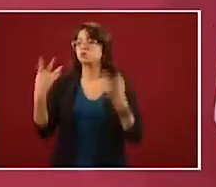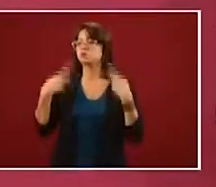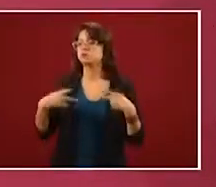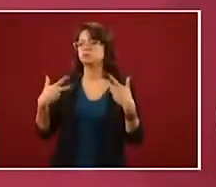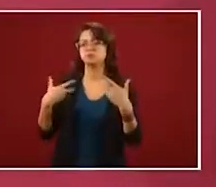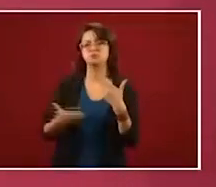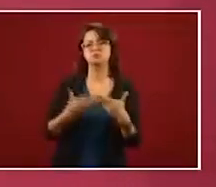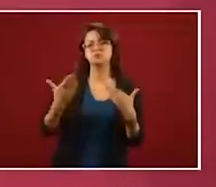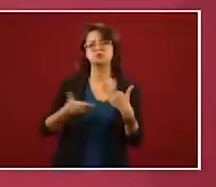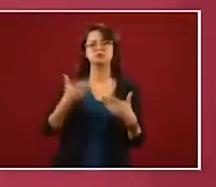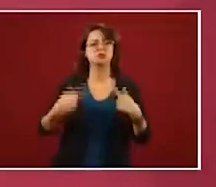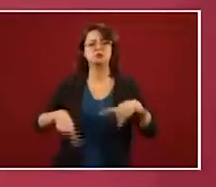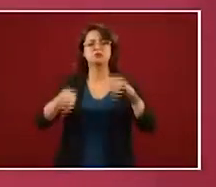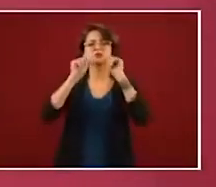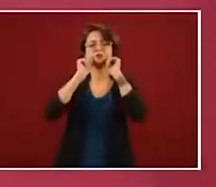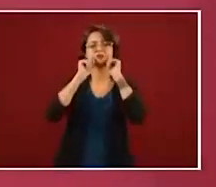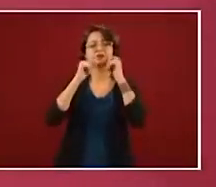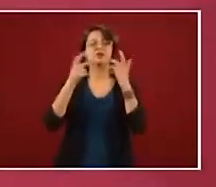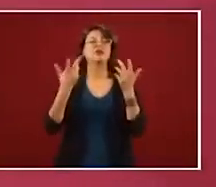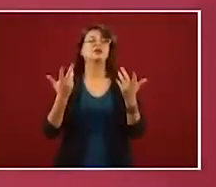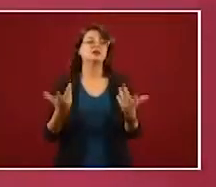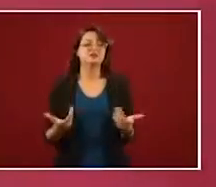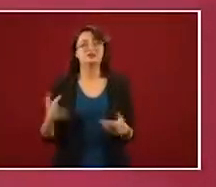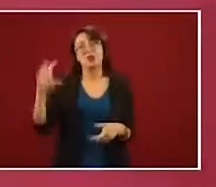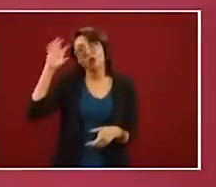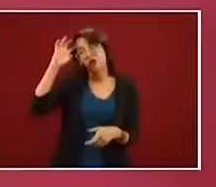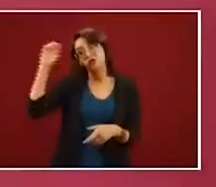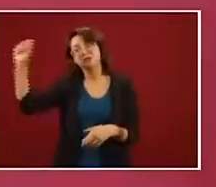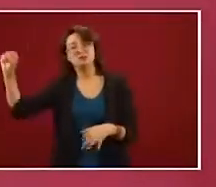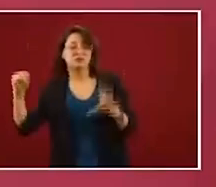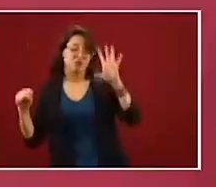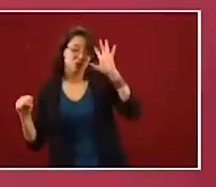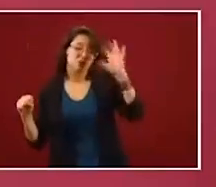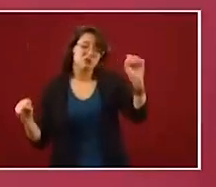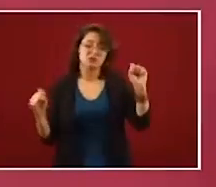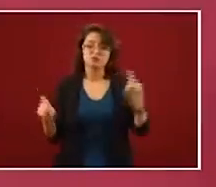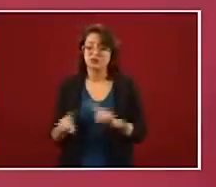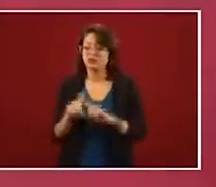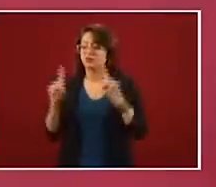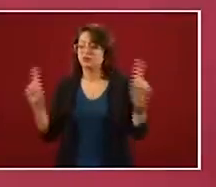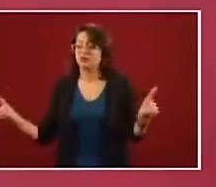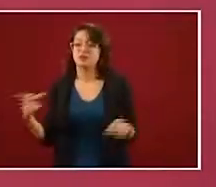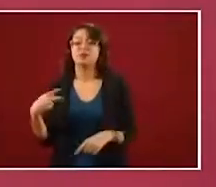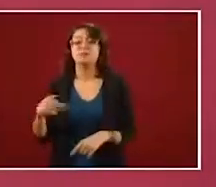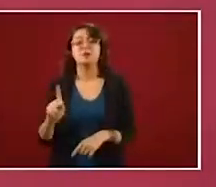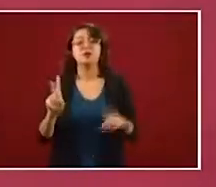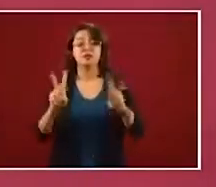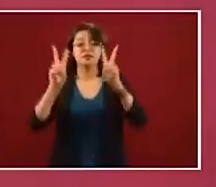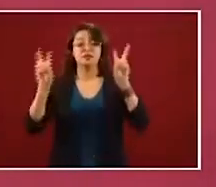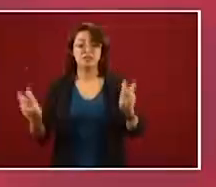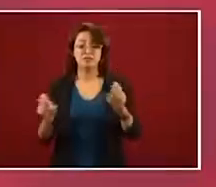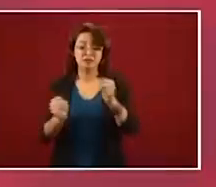Son concepciones distintas, pero en el caso de la seguridad, yo estoy seguro,